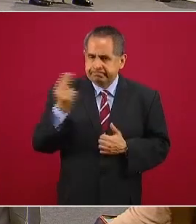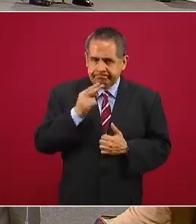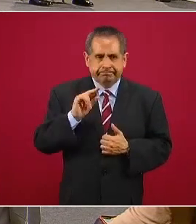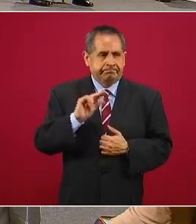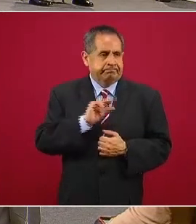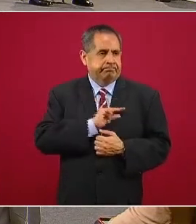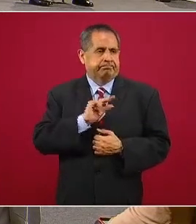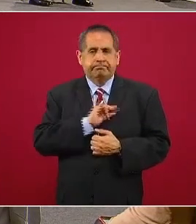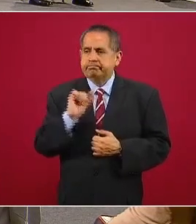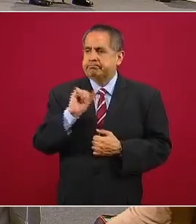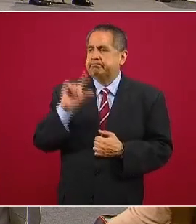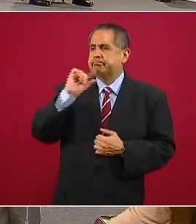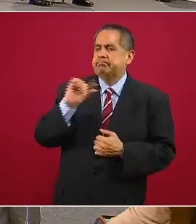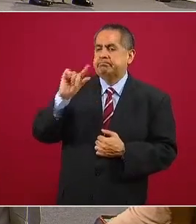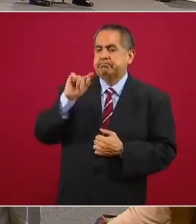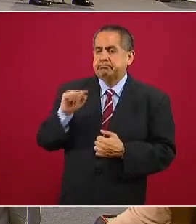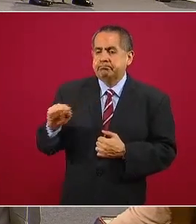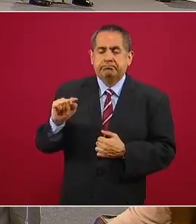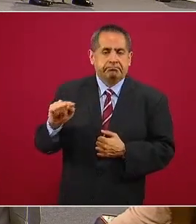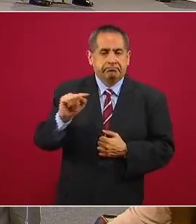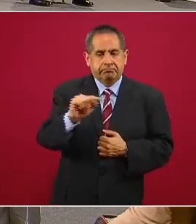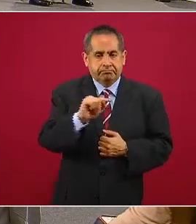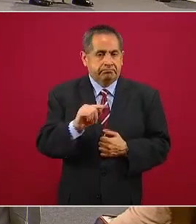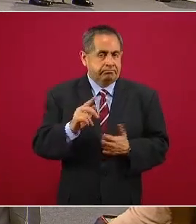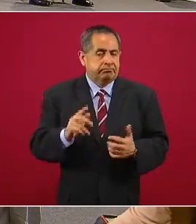requiere de